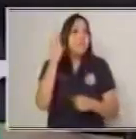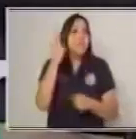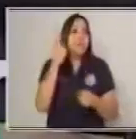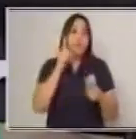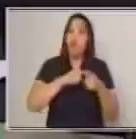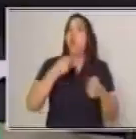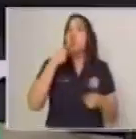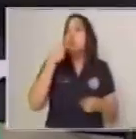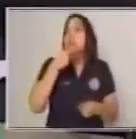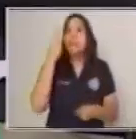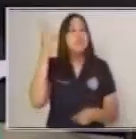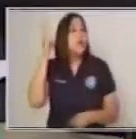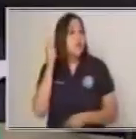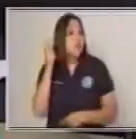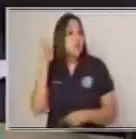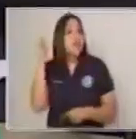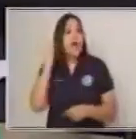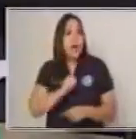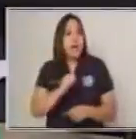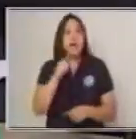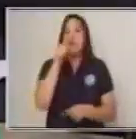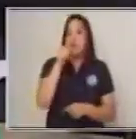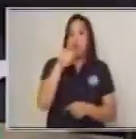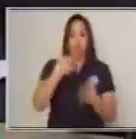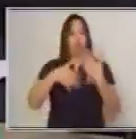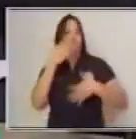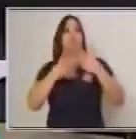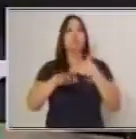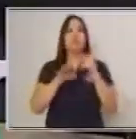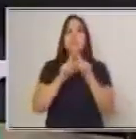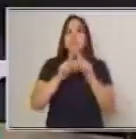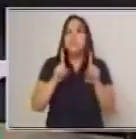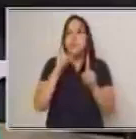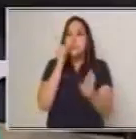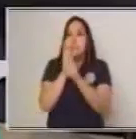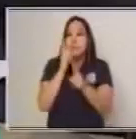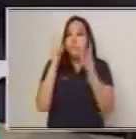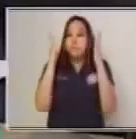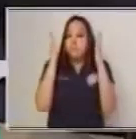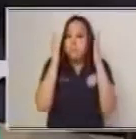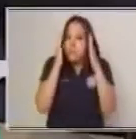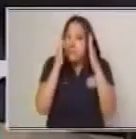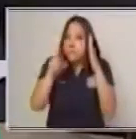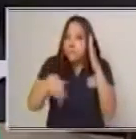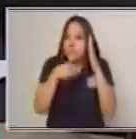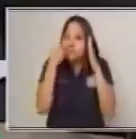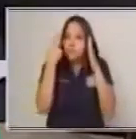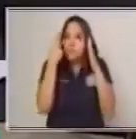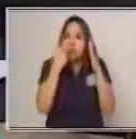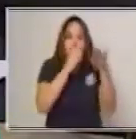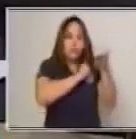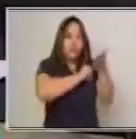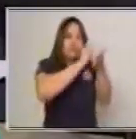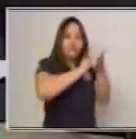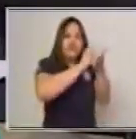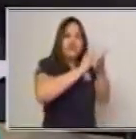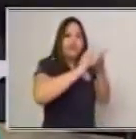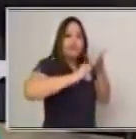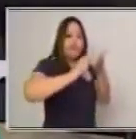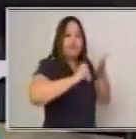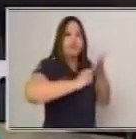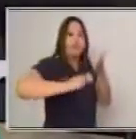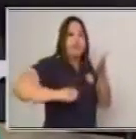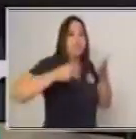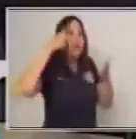persona hablar, no nos va a dar tiempo de corregir ortografía, de corregir, de borrar, de hacer un tachón con el